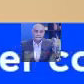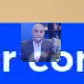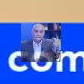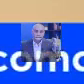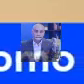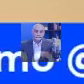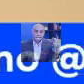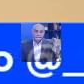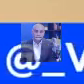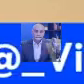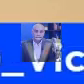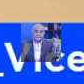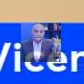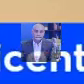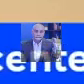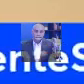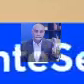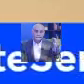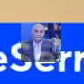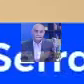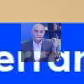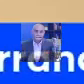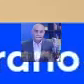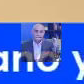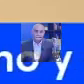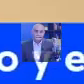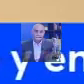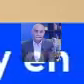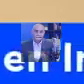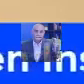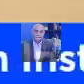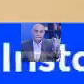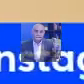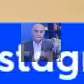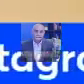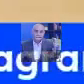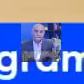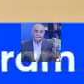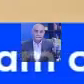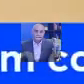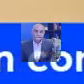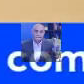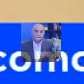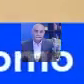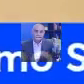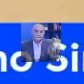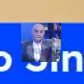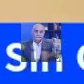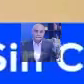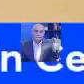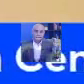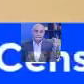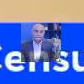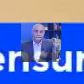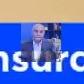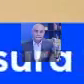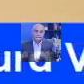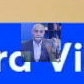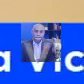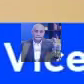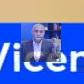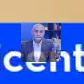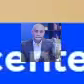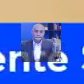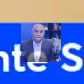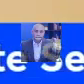vi en 1975 al PAN pidiendo la destitución de Octavio